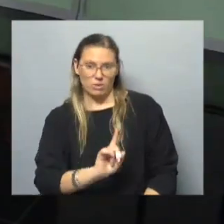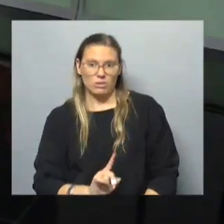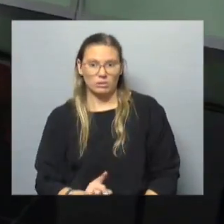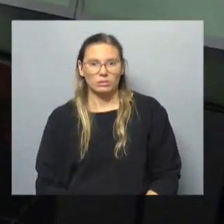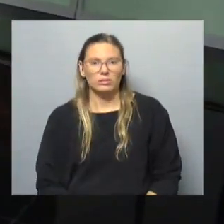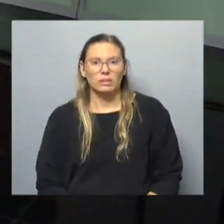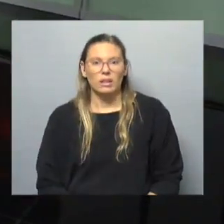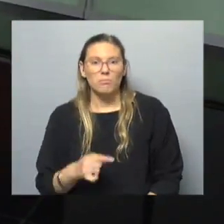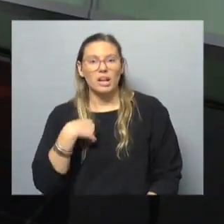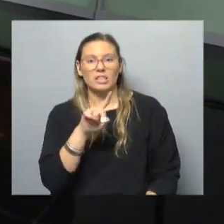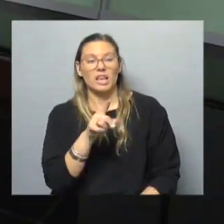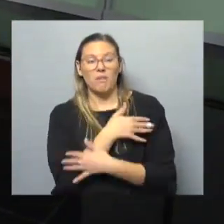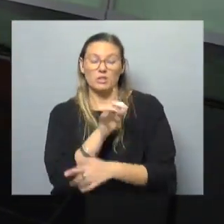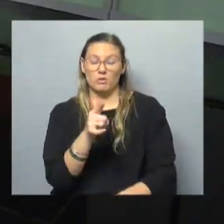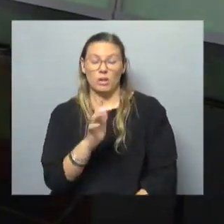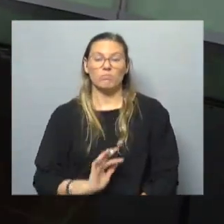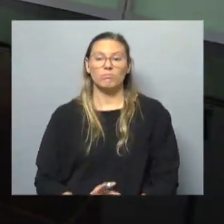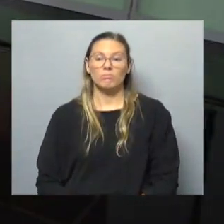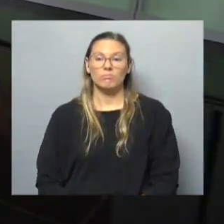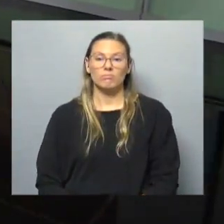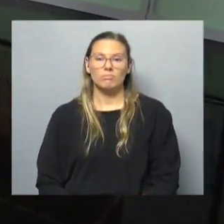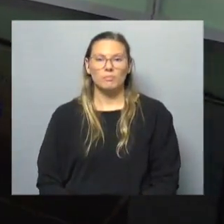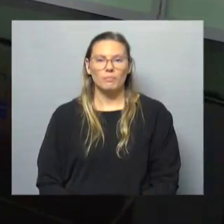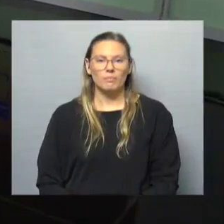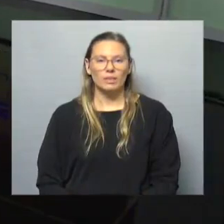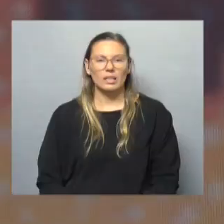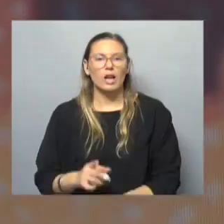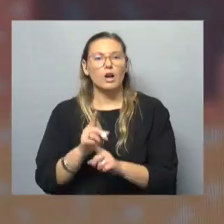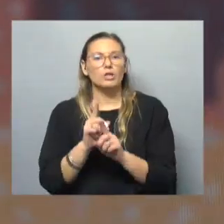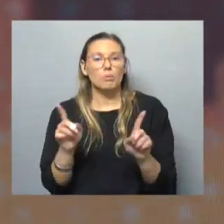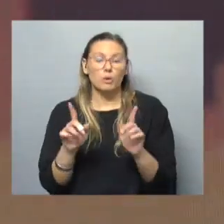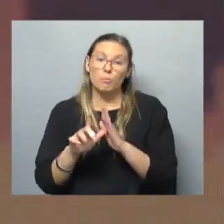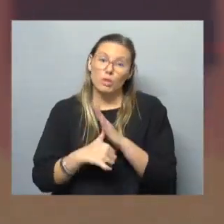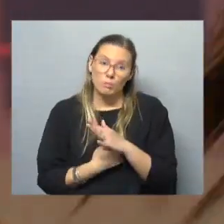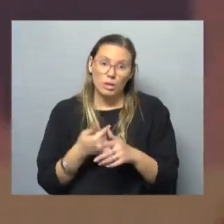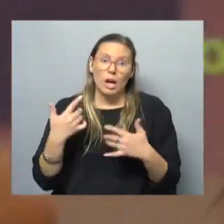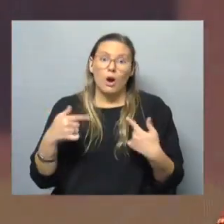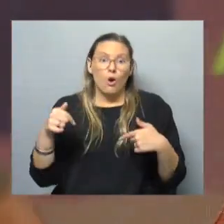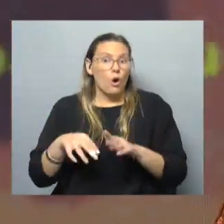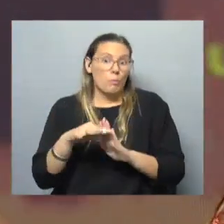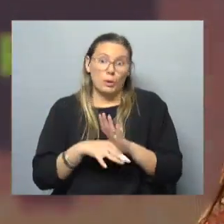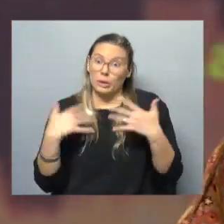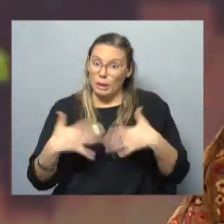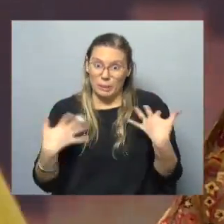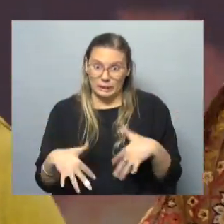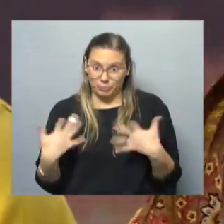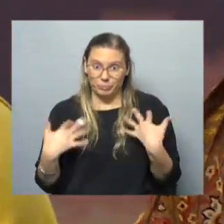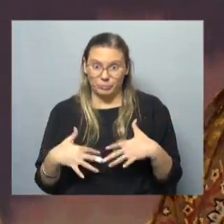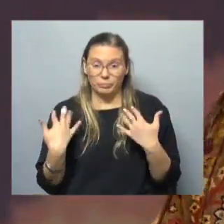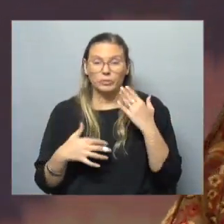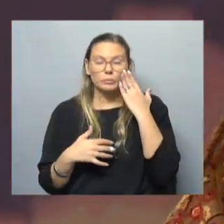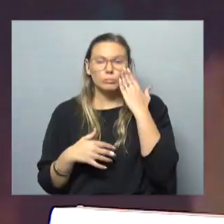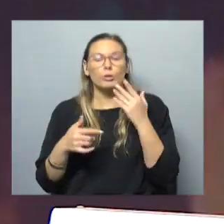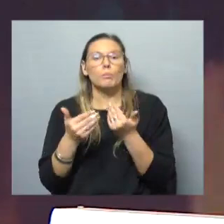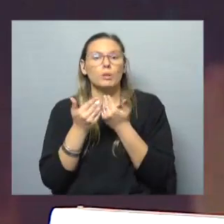¿Sabés por qué? Para ti no hay. No, bueno, no por ahora. Lo que no nos podemos es demorar hoy, Martín, porque tenemos un programa picado.